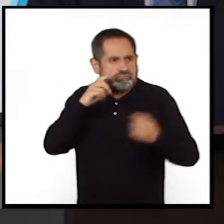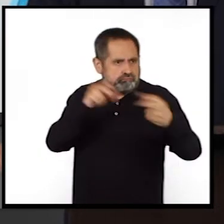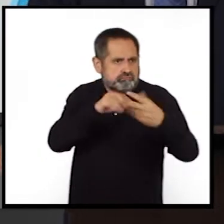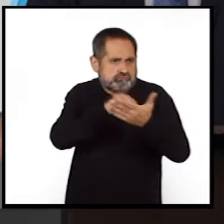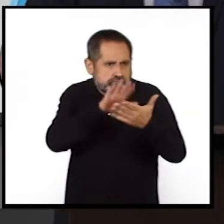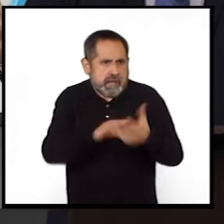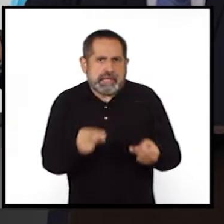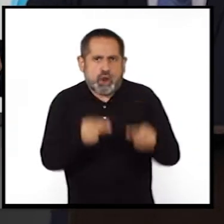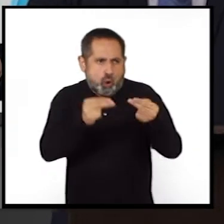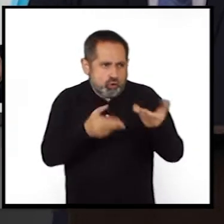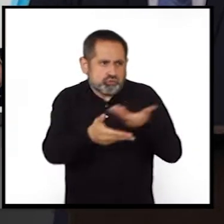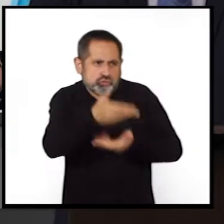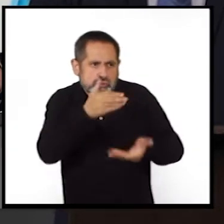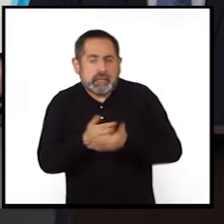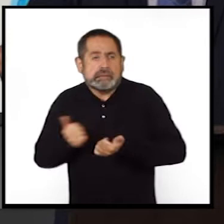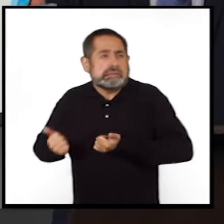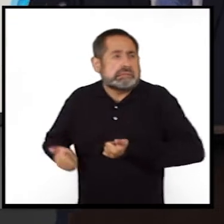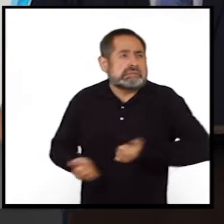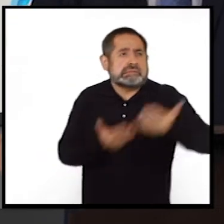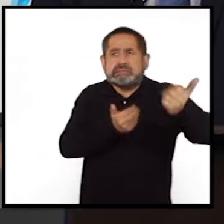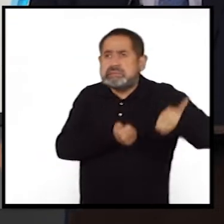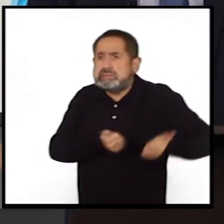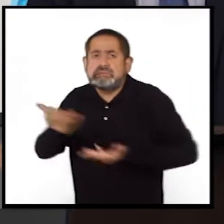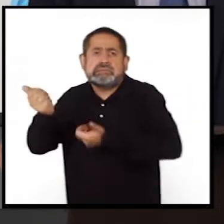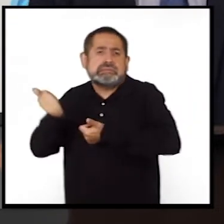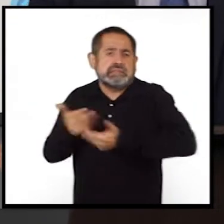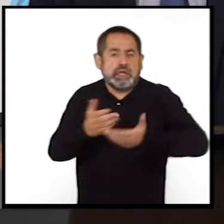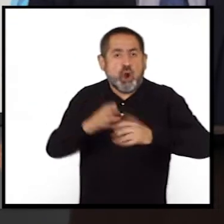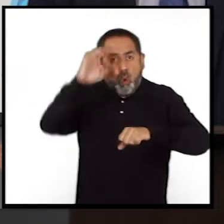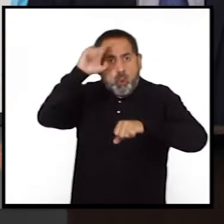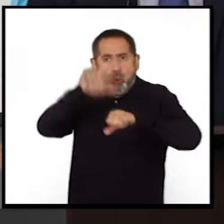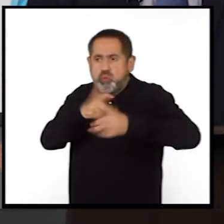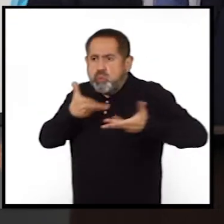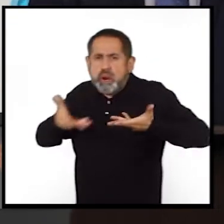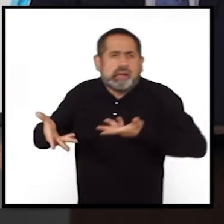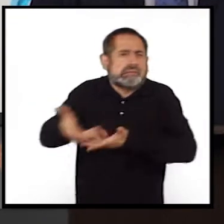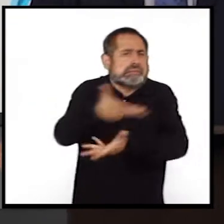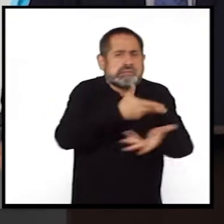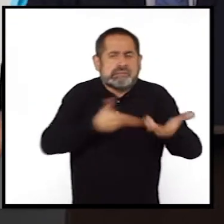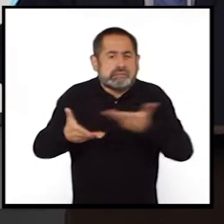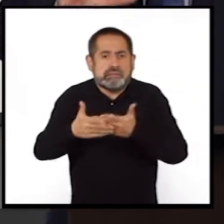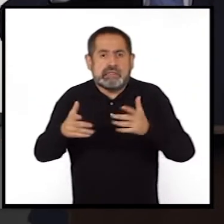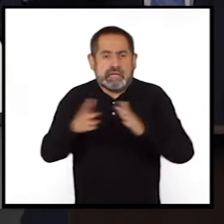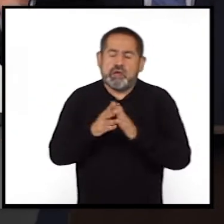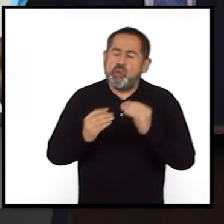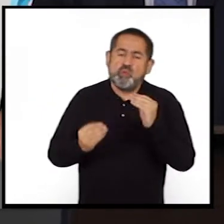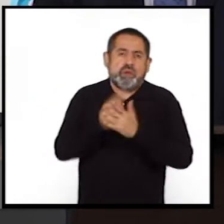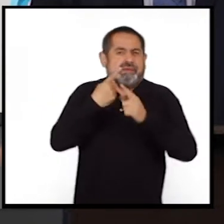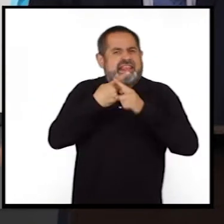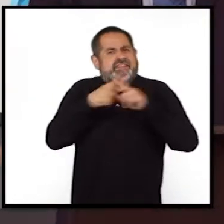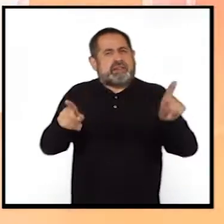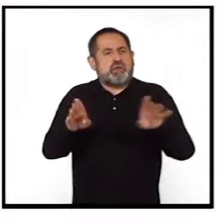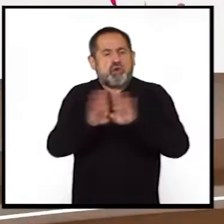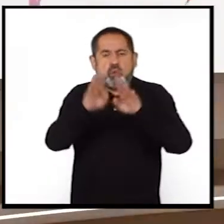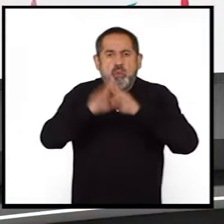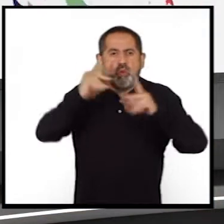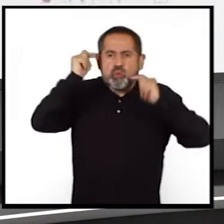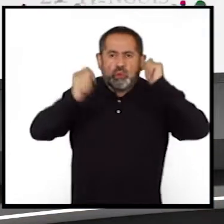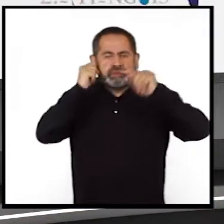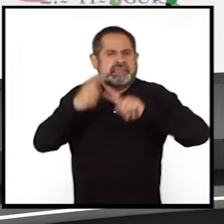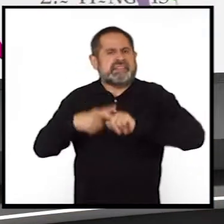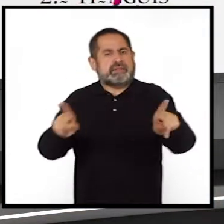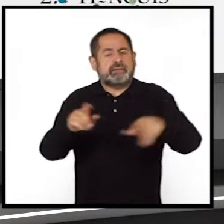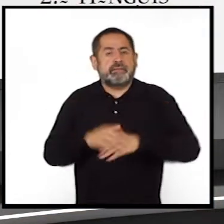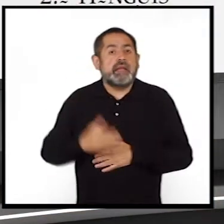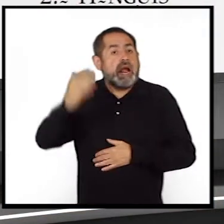de negocios, movimiento de mercancías, intercambio de culturas y una revolución en la forma de hacer turismo. El